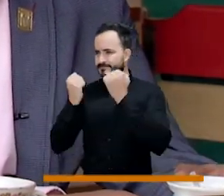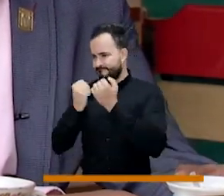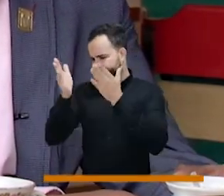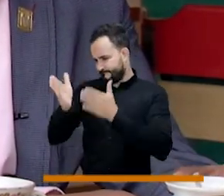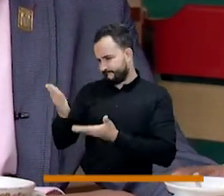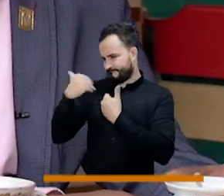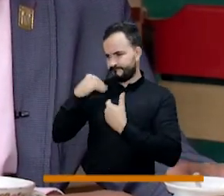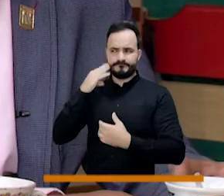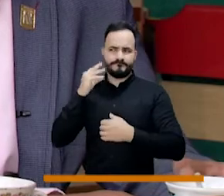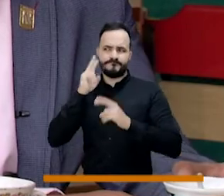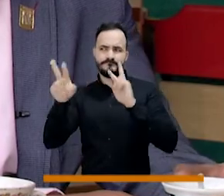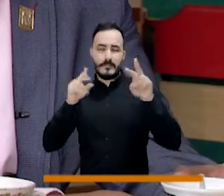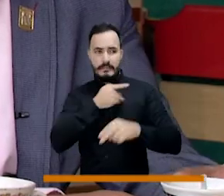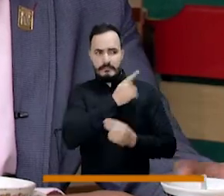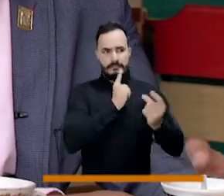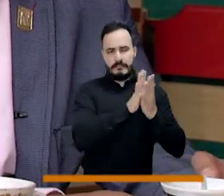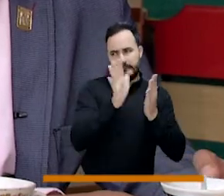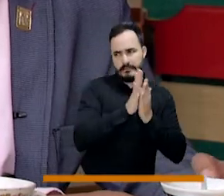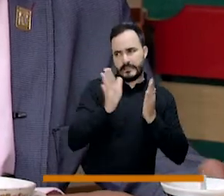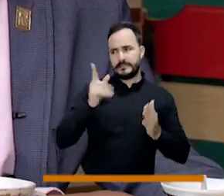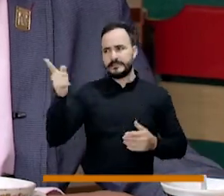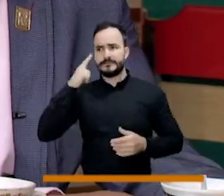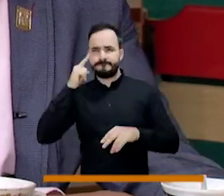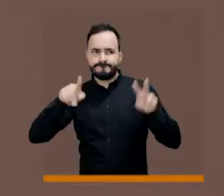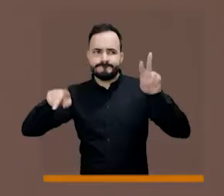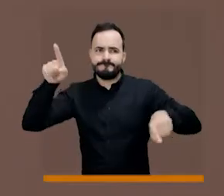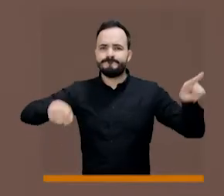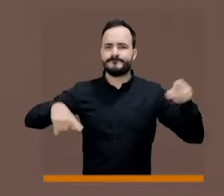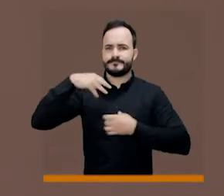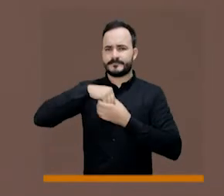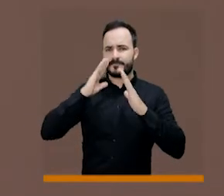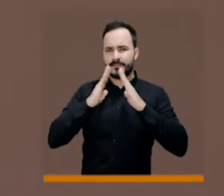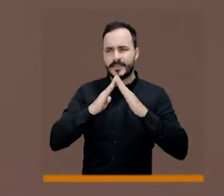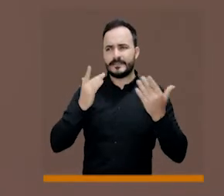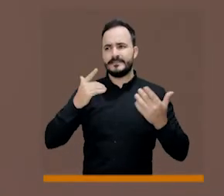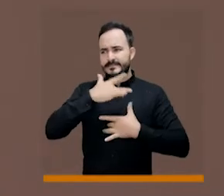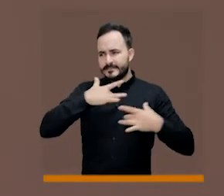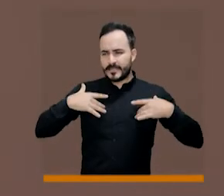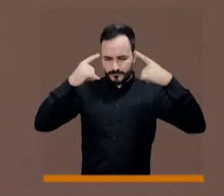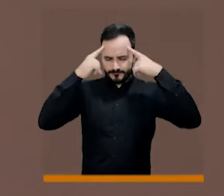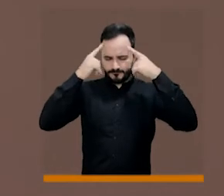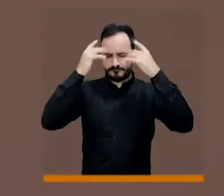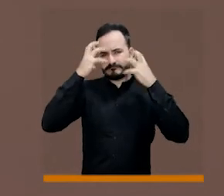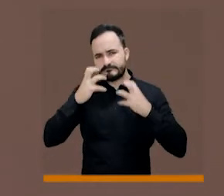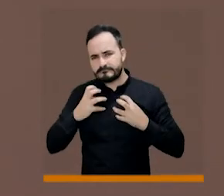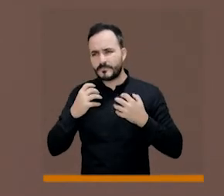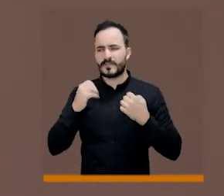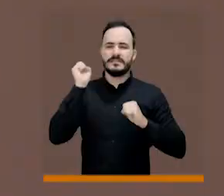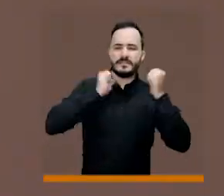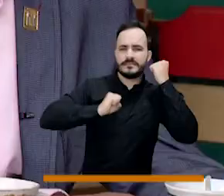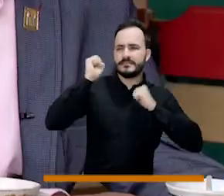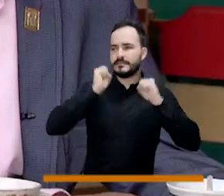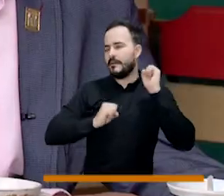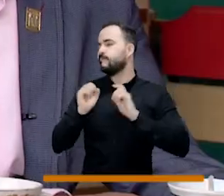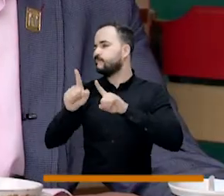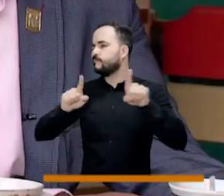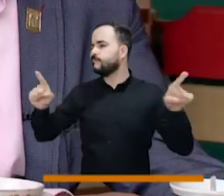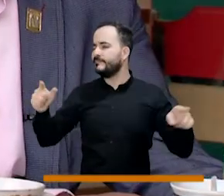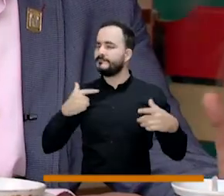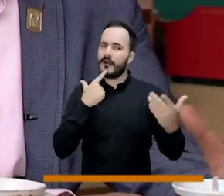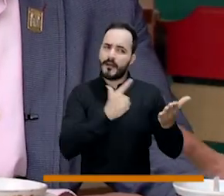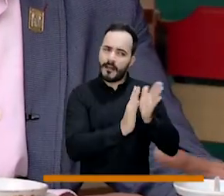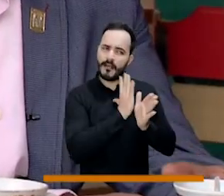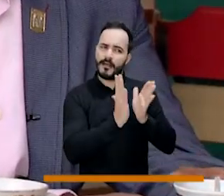COVID, ese enclaustramiento del que nos habla María Camila, ¿cómo se ha visto sometida la población en materia de salud mental y esas